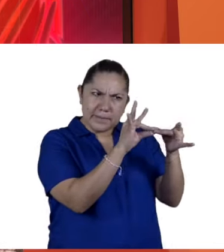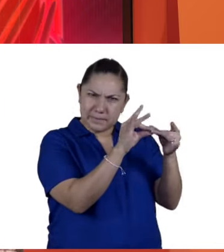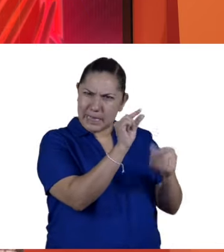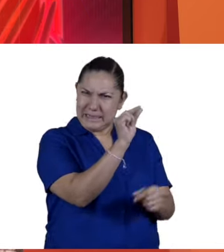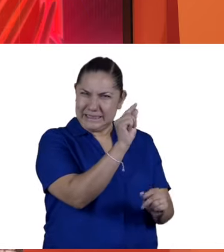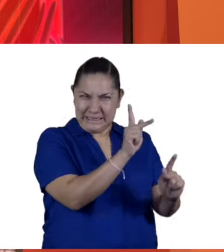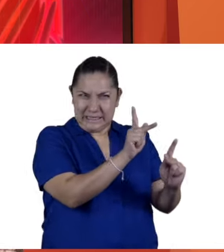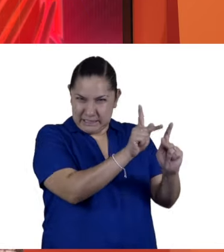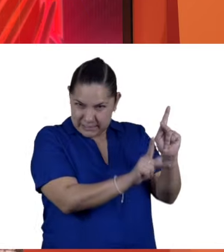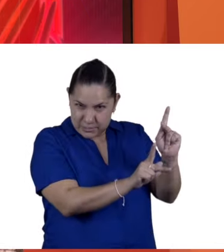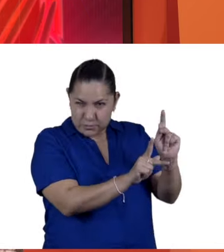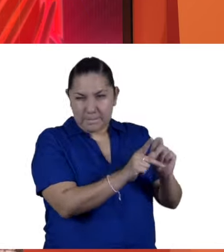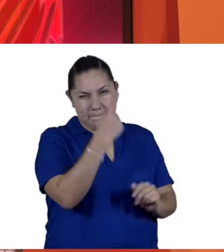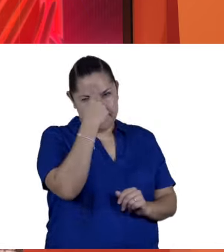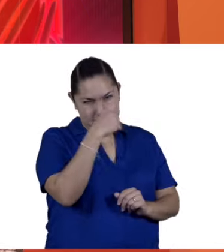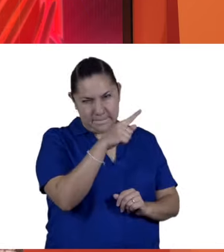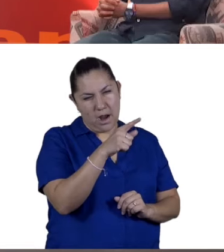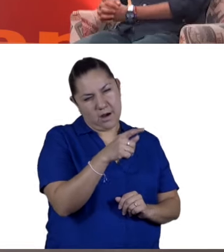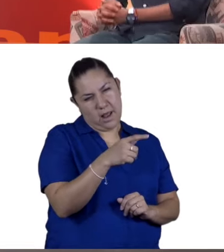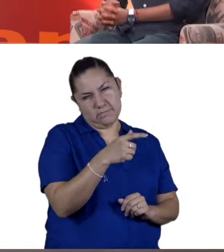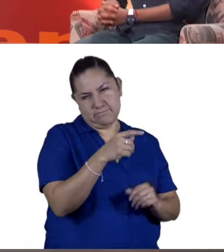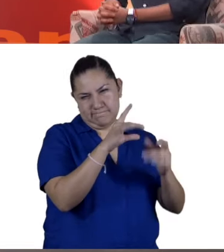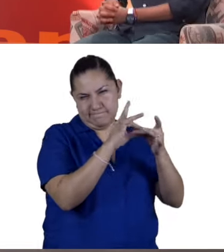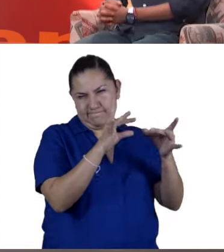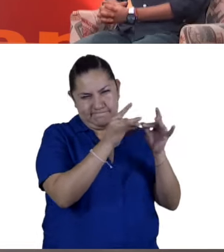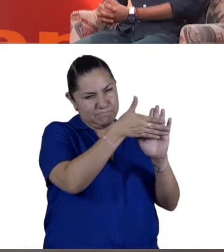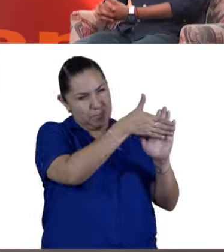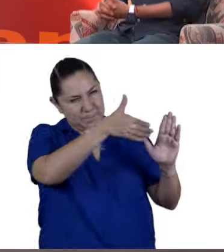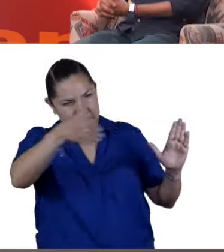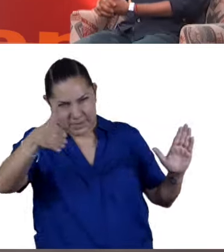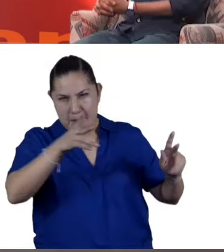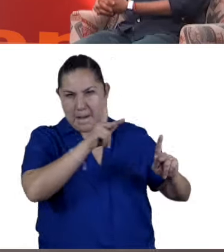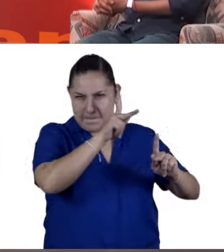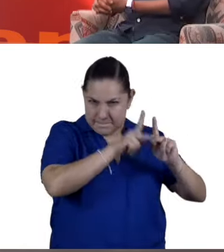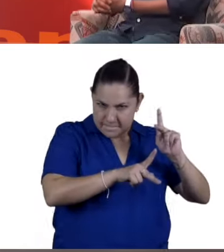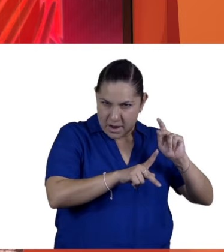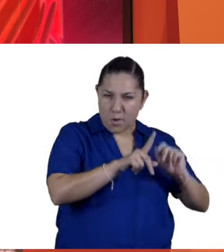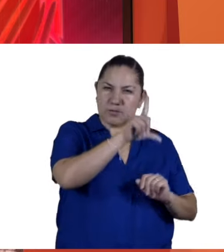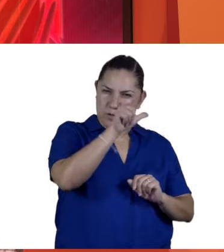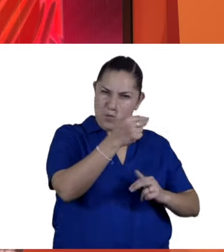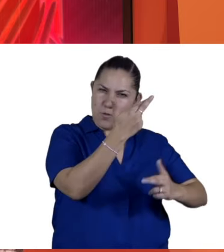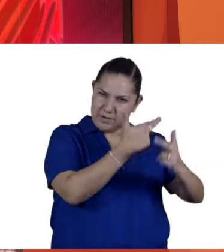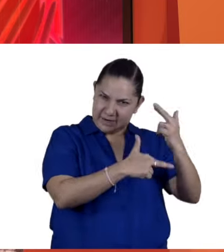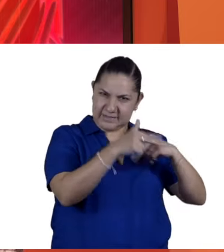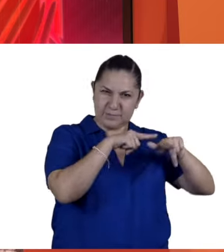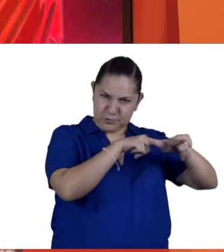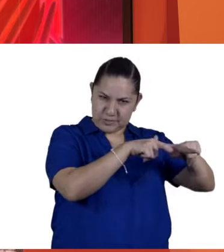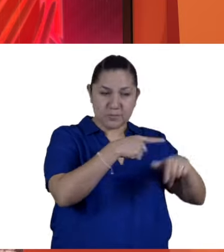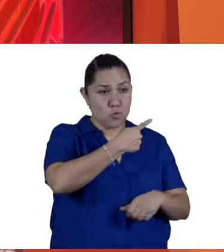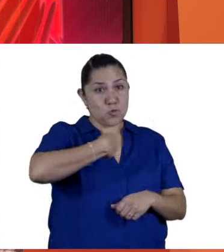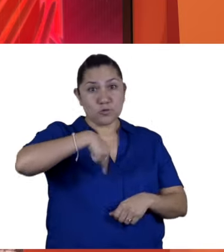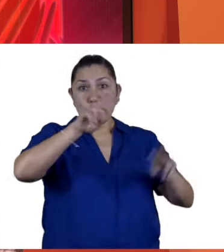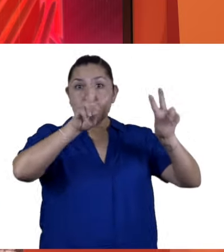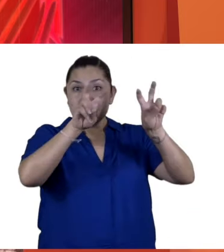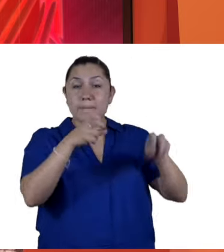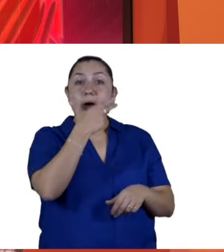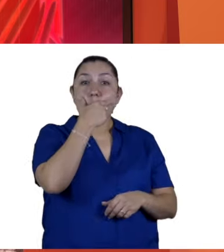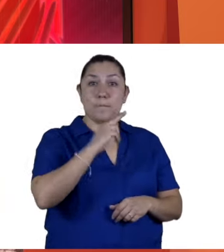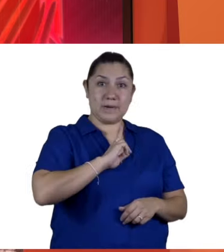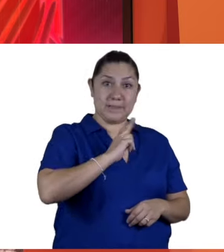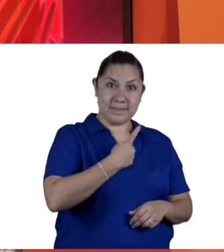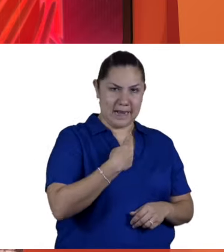te voy a tener que interrumpir, está interesantísimo lo que dices, pero vamos a tener que ir a una pequeña pausa. Claro que sí. Estamos hablando de